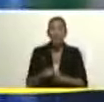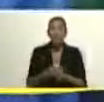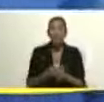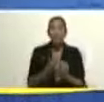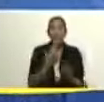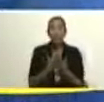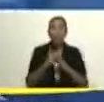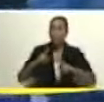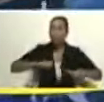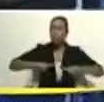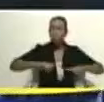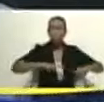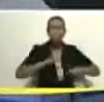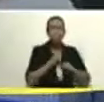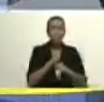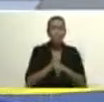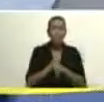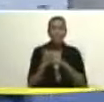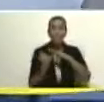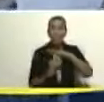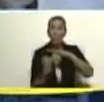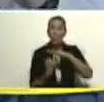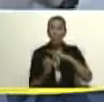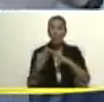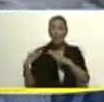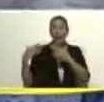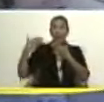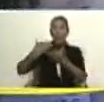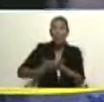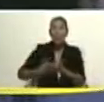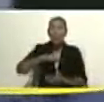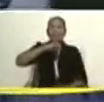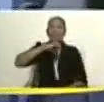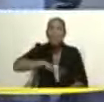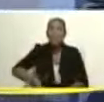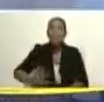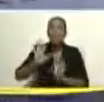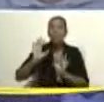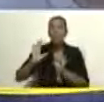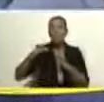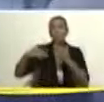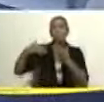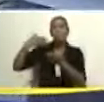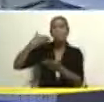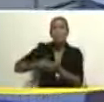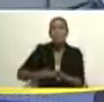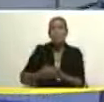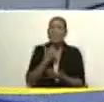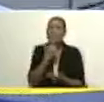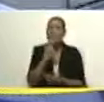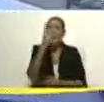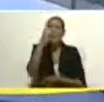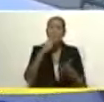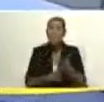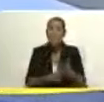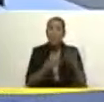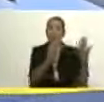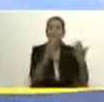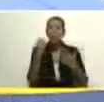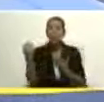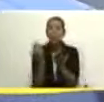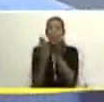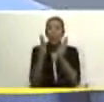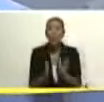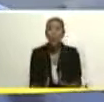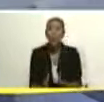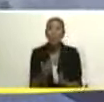manera coordinada, presidente. Pero esta es una institución histórica, simbólica, una institución muy grande. Tiene cerca de 1.800 estudiantes ahorita, su